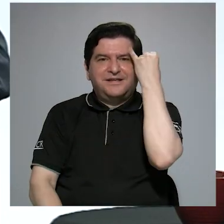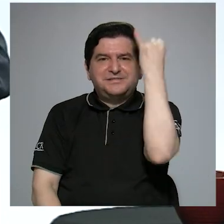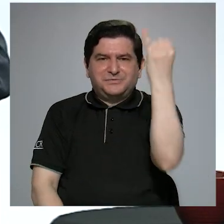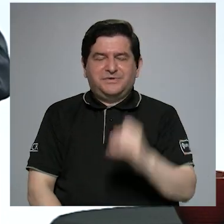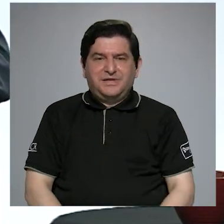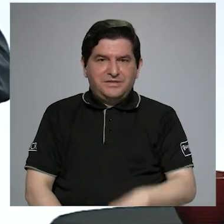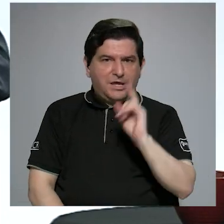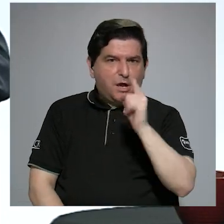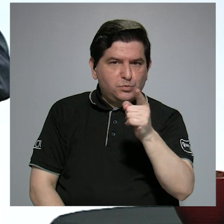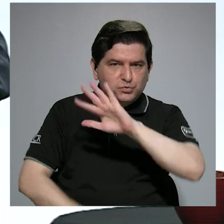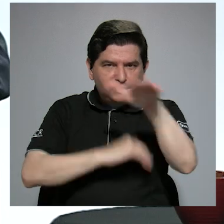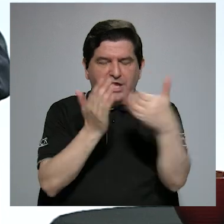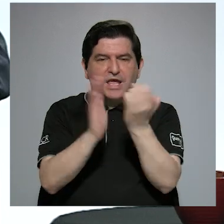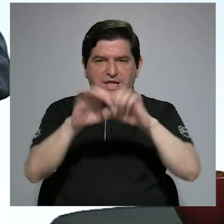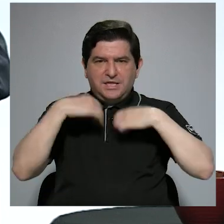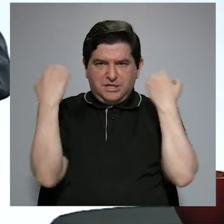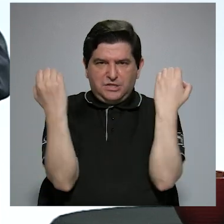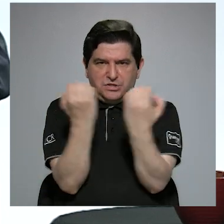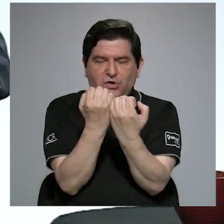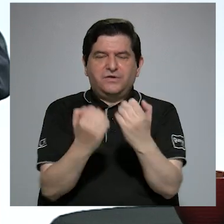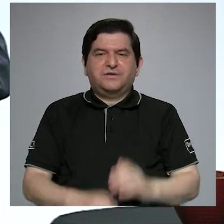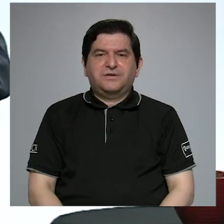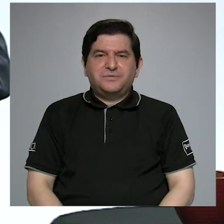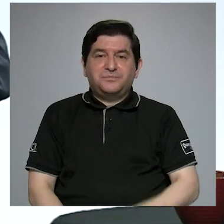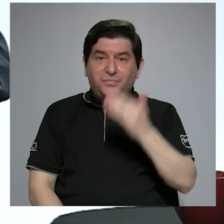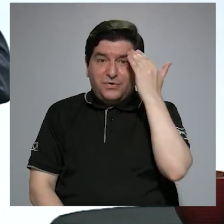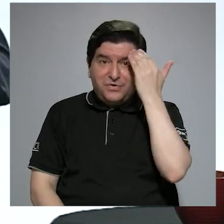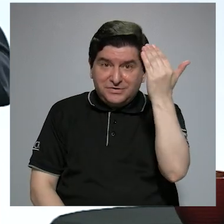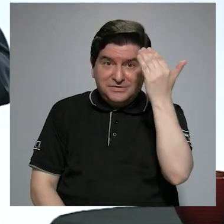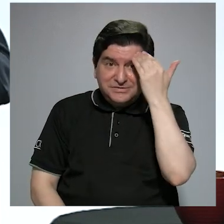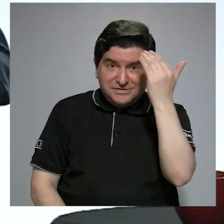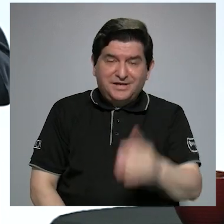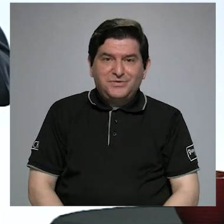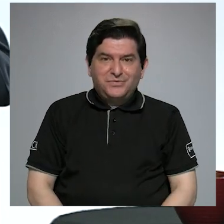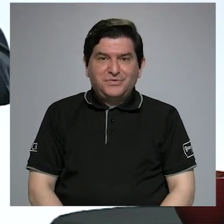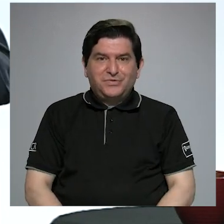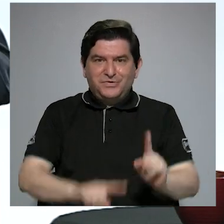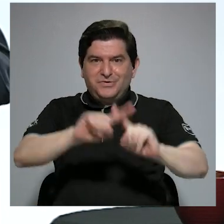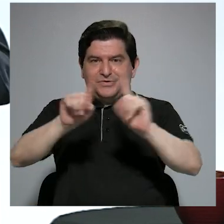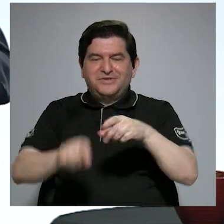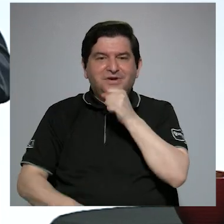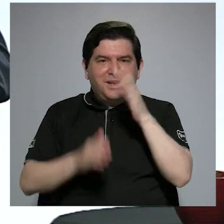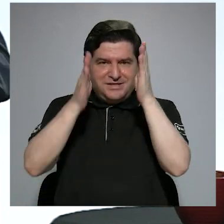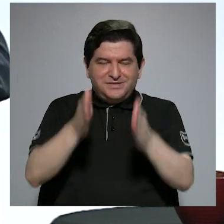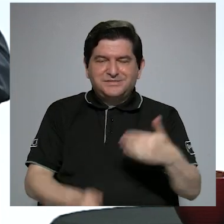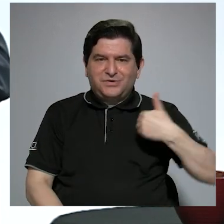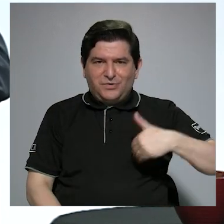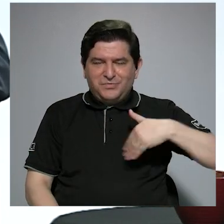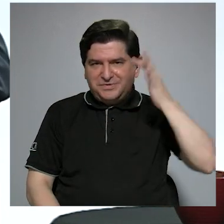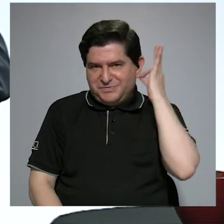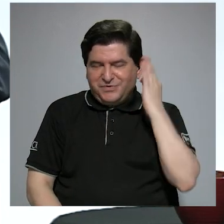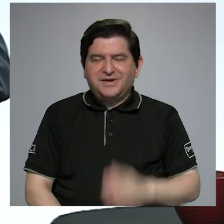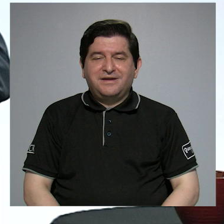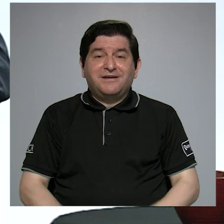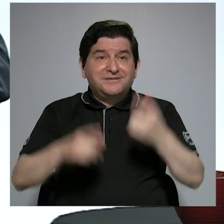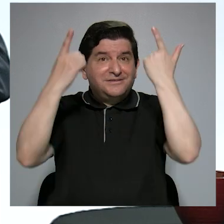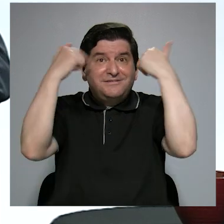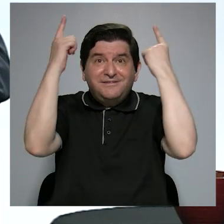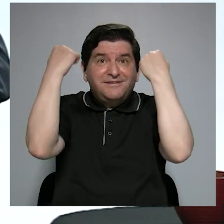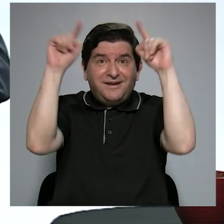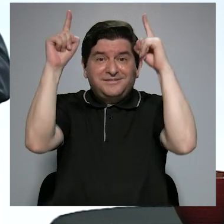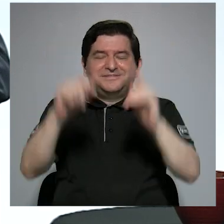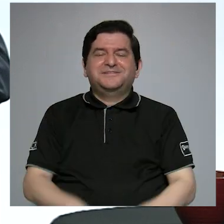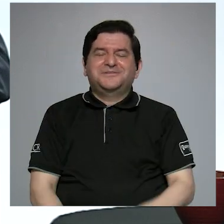esta iniciativa, para usted y todo el equipo. Saludos cordiales para las y los locutores y